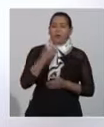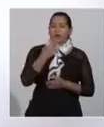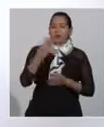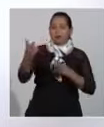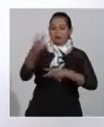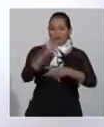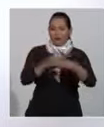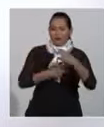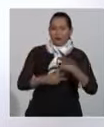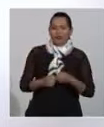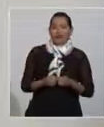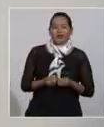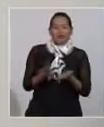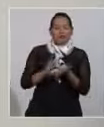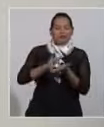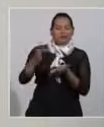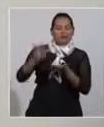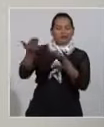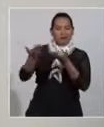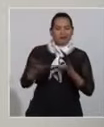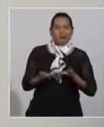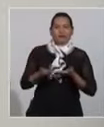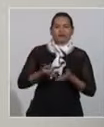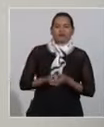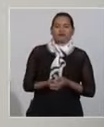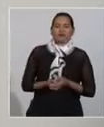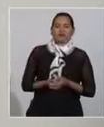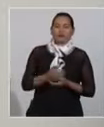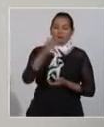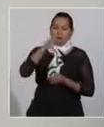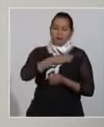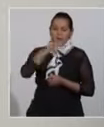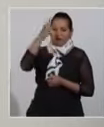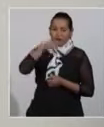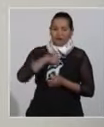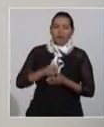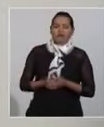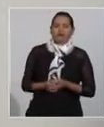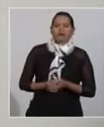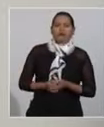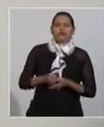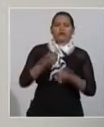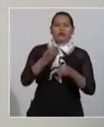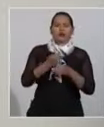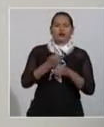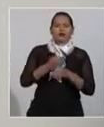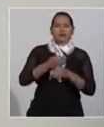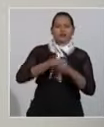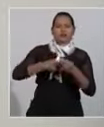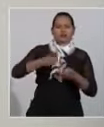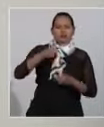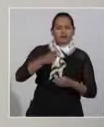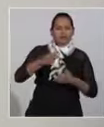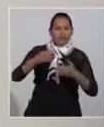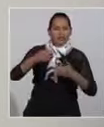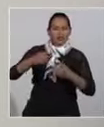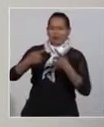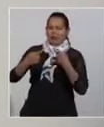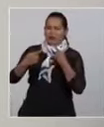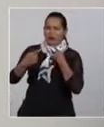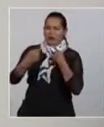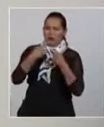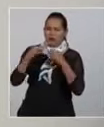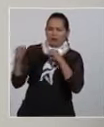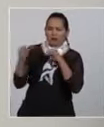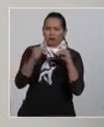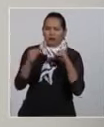su presencia. Buenas noches. Confiamos en que este debate, este encuentro, contribuirá de manera